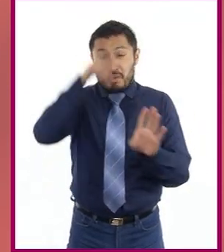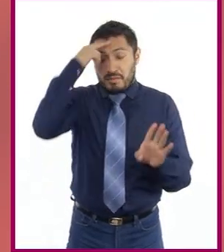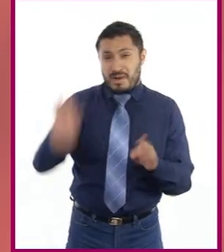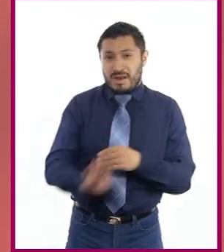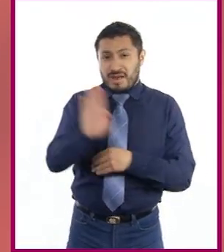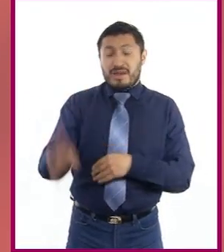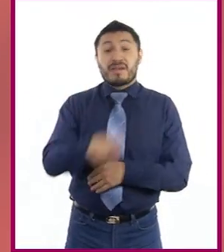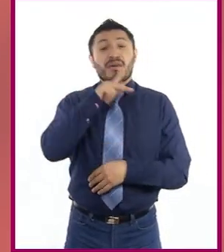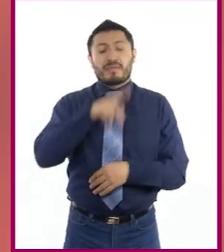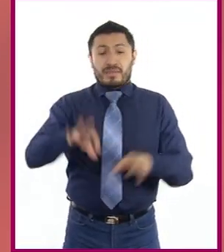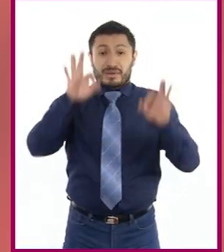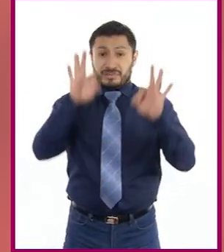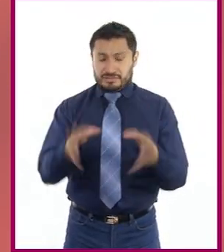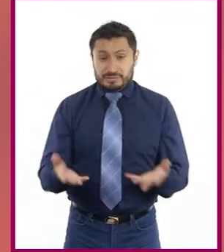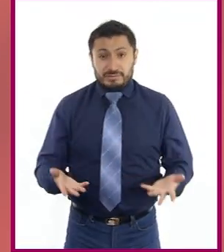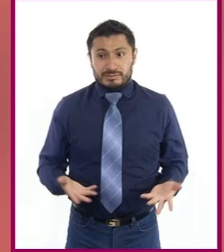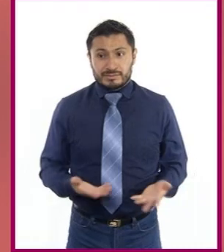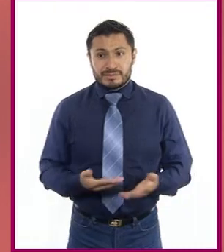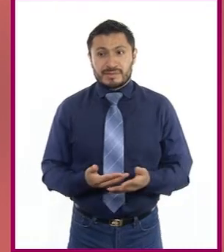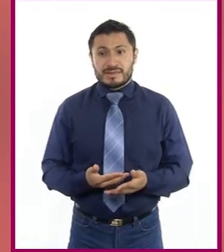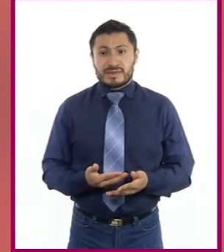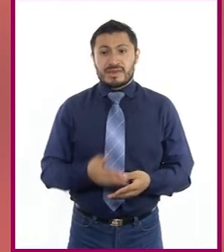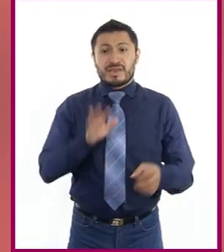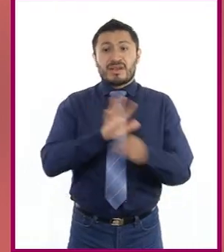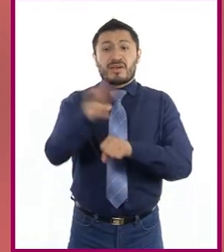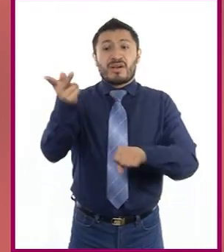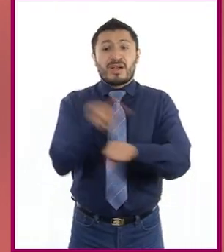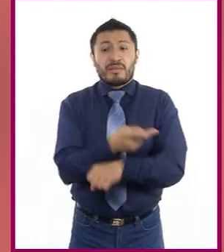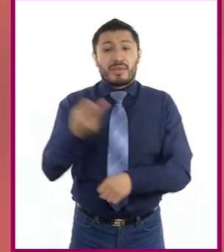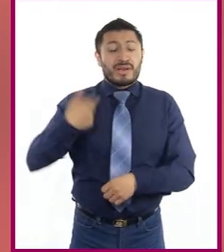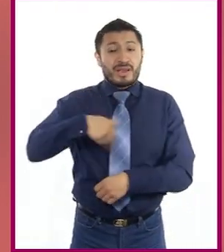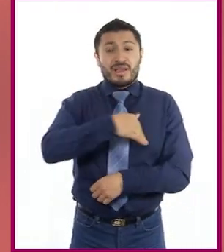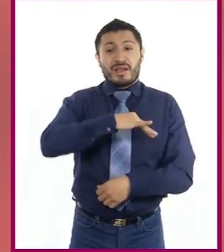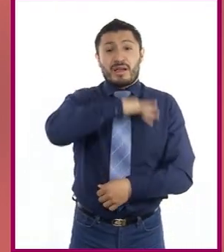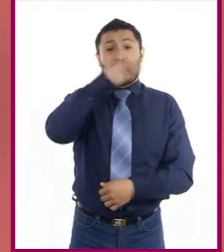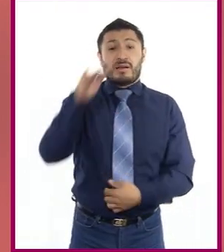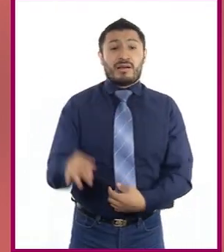esté satisfecho? ¿Qué pasa cuando morimos?